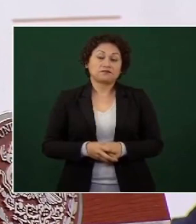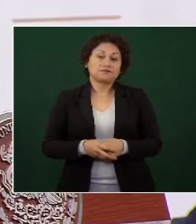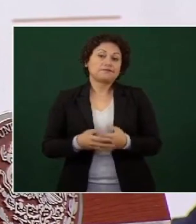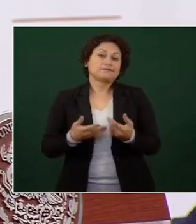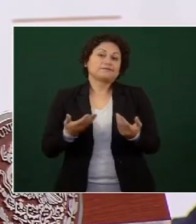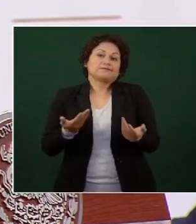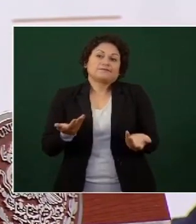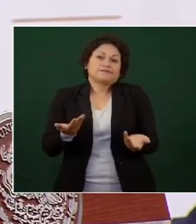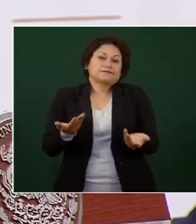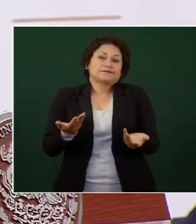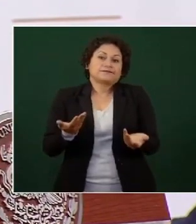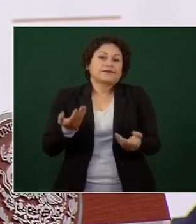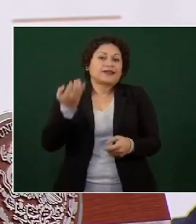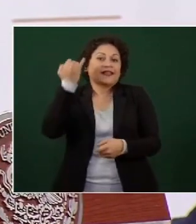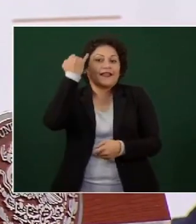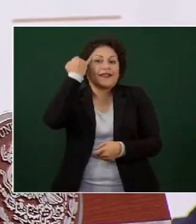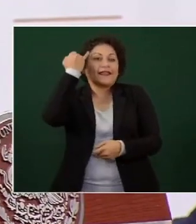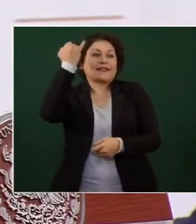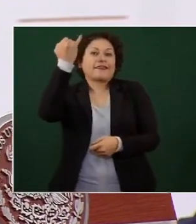Son hipótesis.